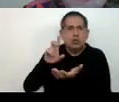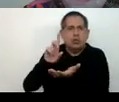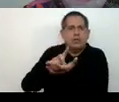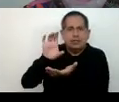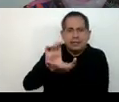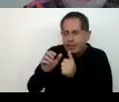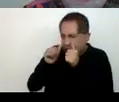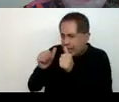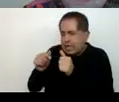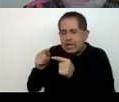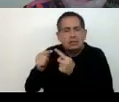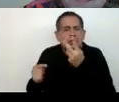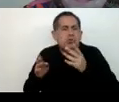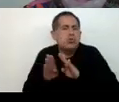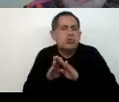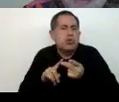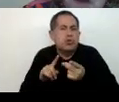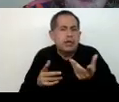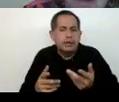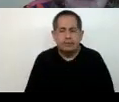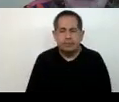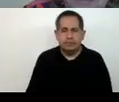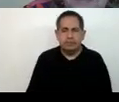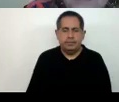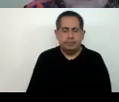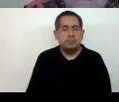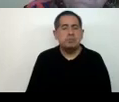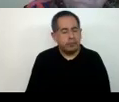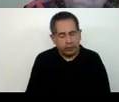para personas con discapacidad? Bueno,